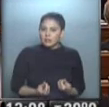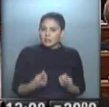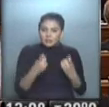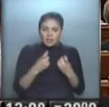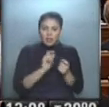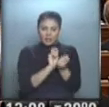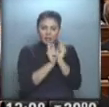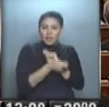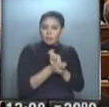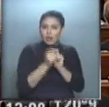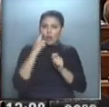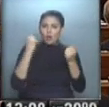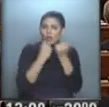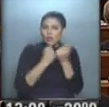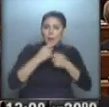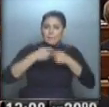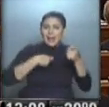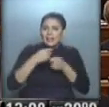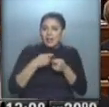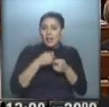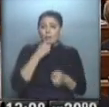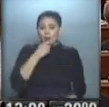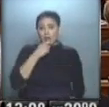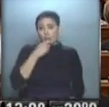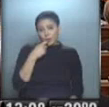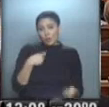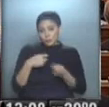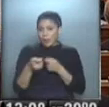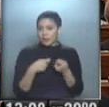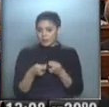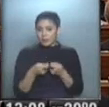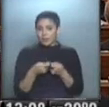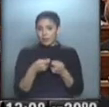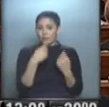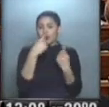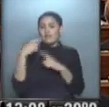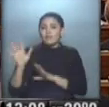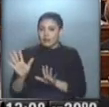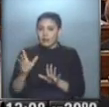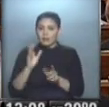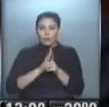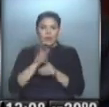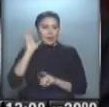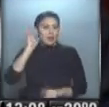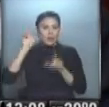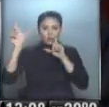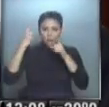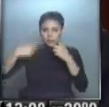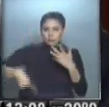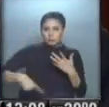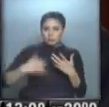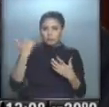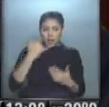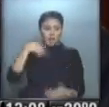de regular un mercado que no es finito, como es el mercado distinto del espectro radioeléctrico. Hay criterios de